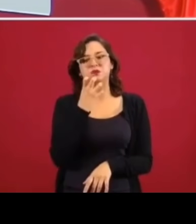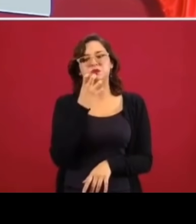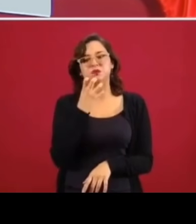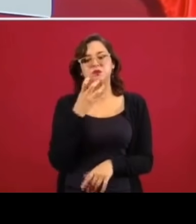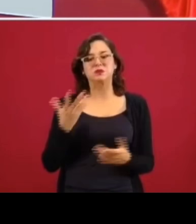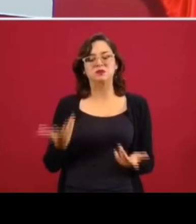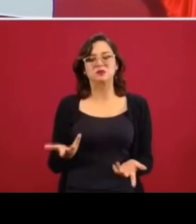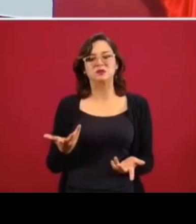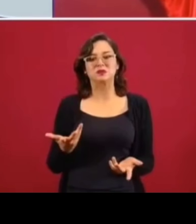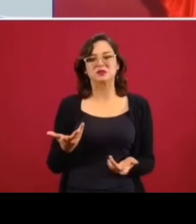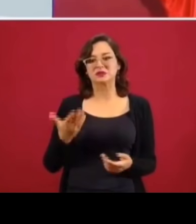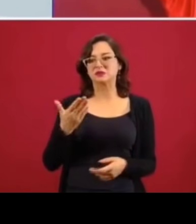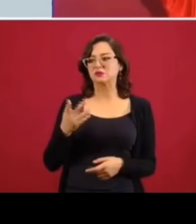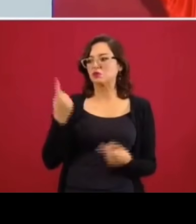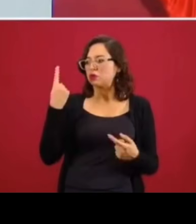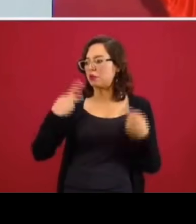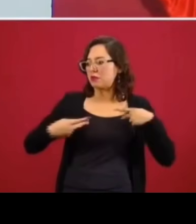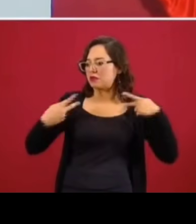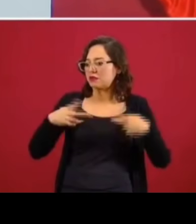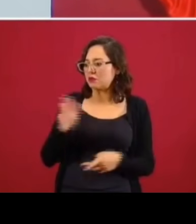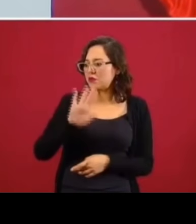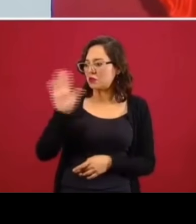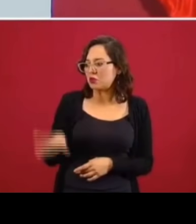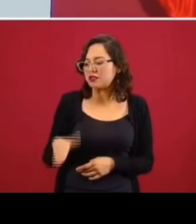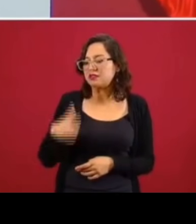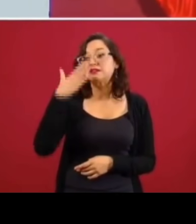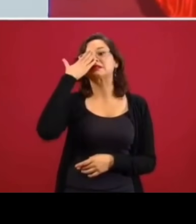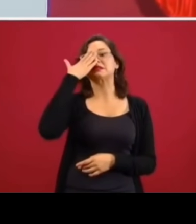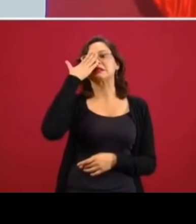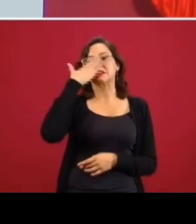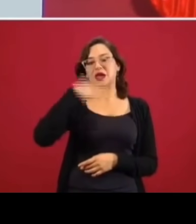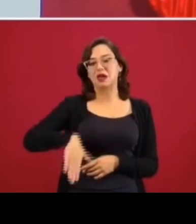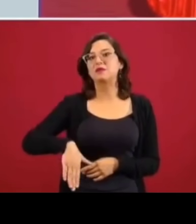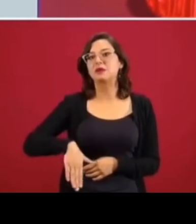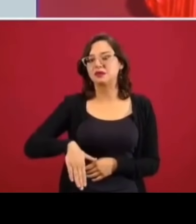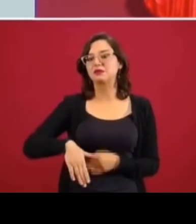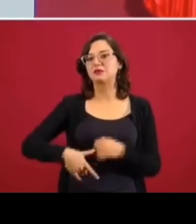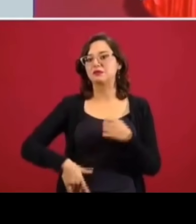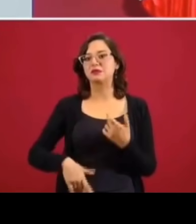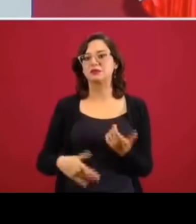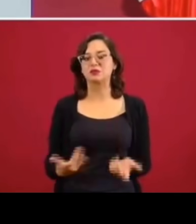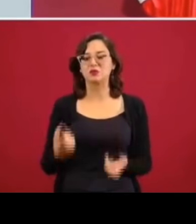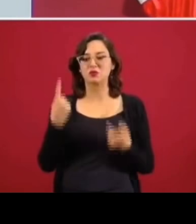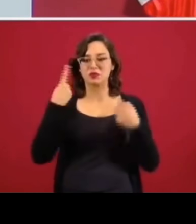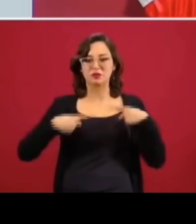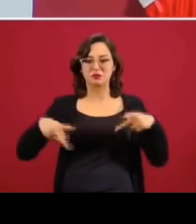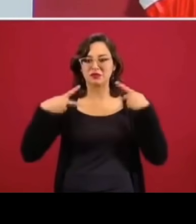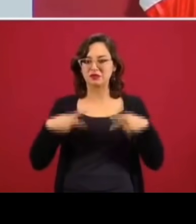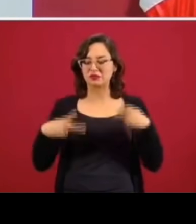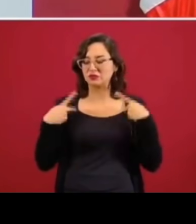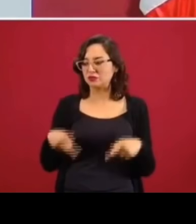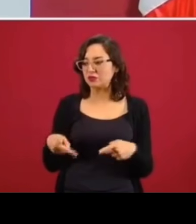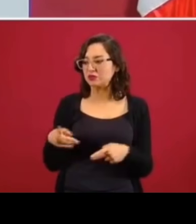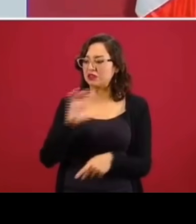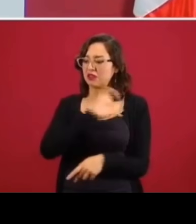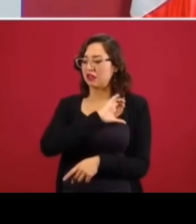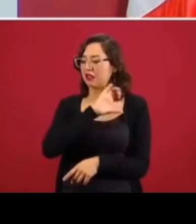pasado por una experiencia así sabemos, cuando tenemos un ser querido, ¿sí?, ya